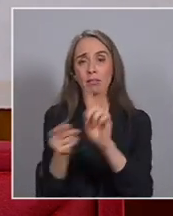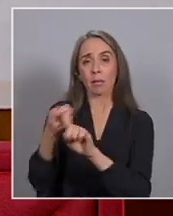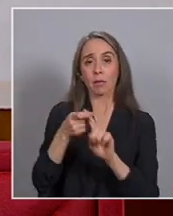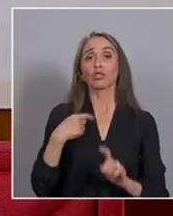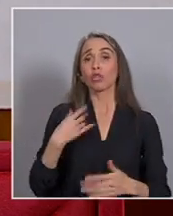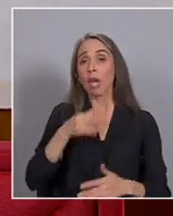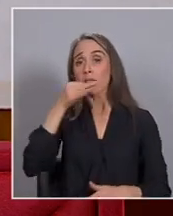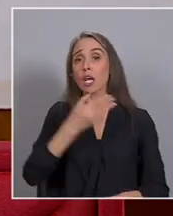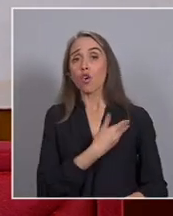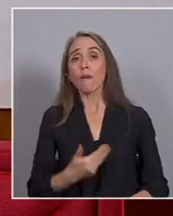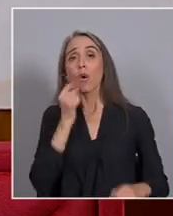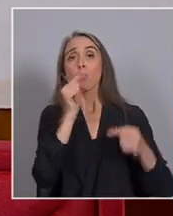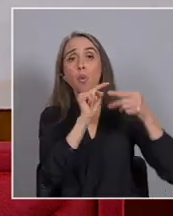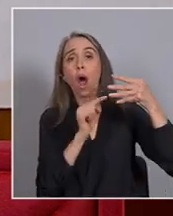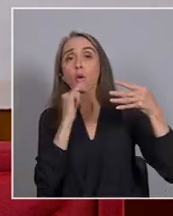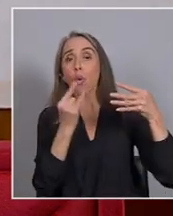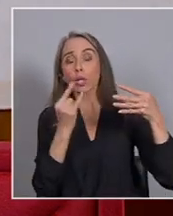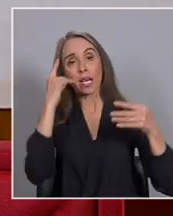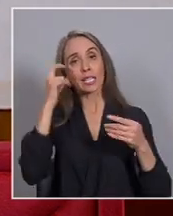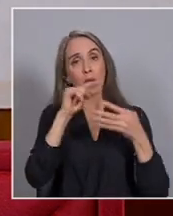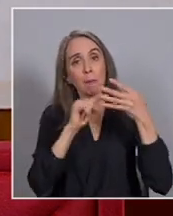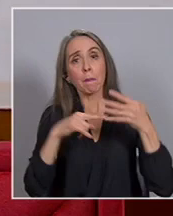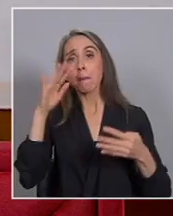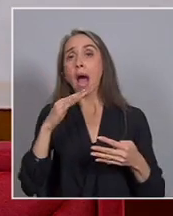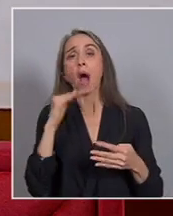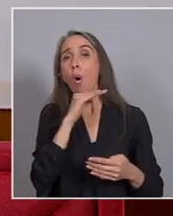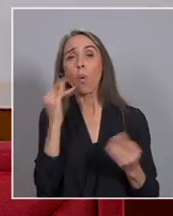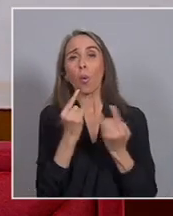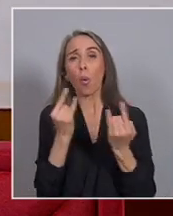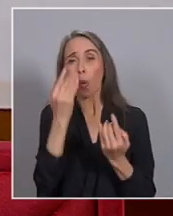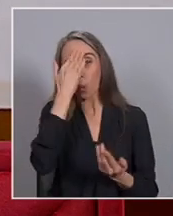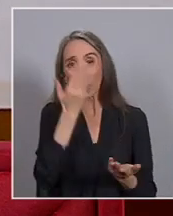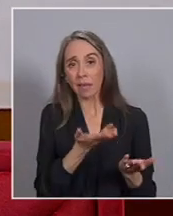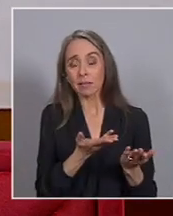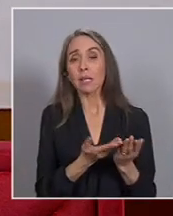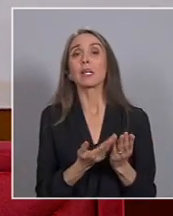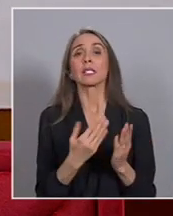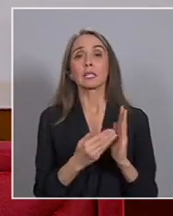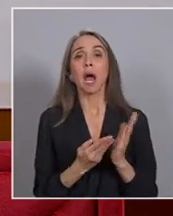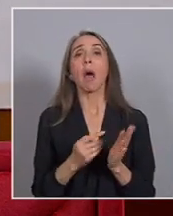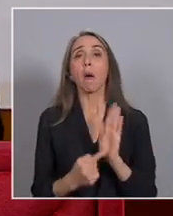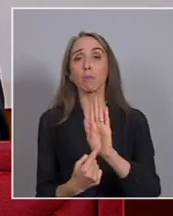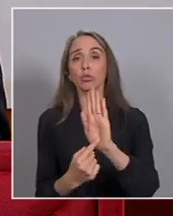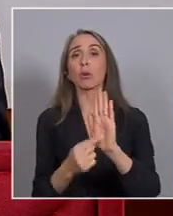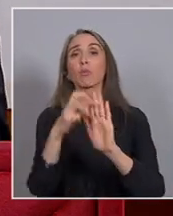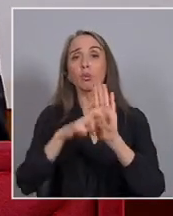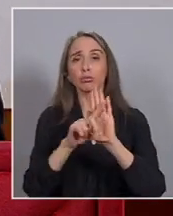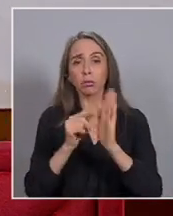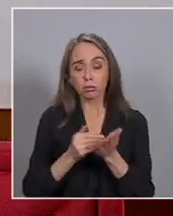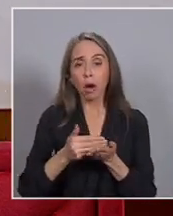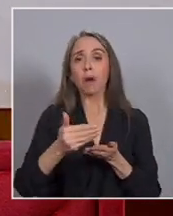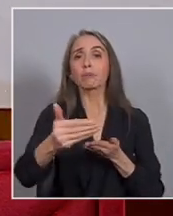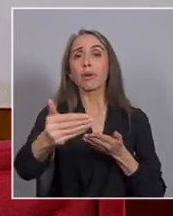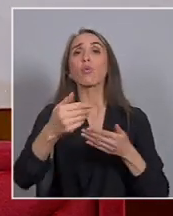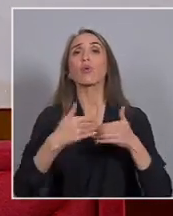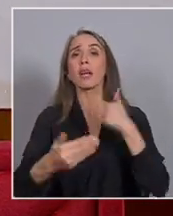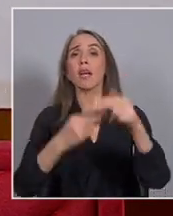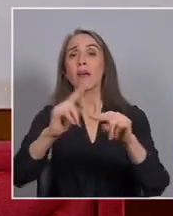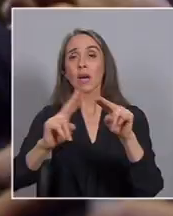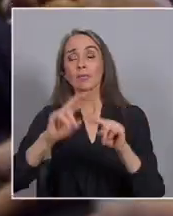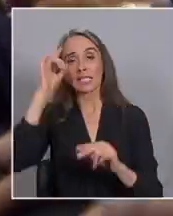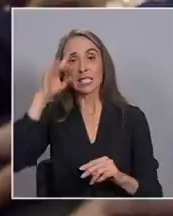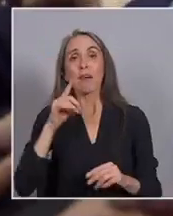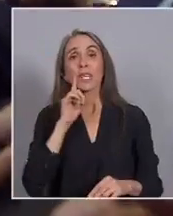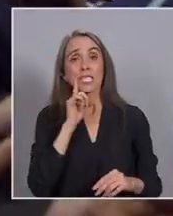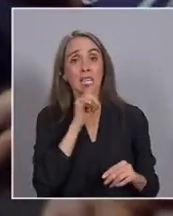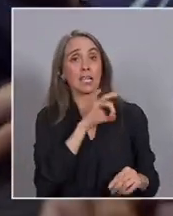nuestras, las que creemos que son más acuciantes. Hemos presentado un horizonte. Sabemos las deudas que debemos